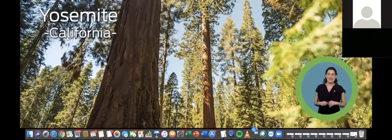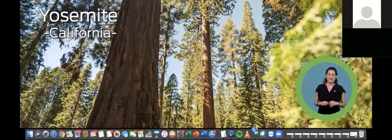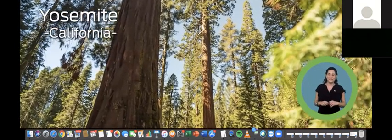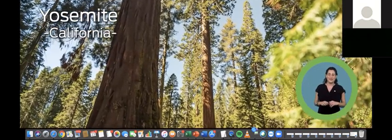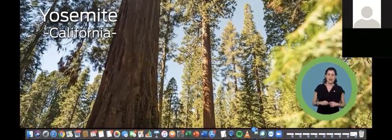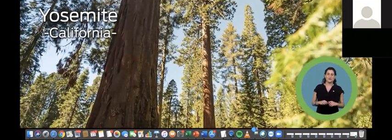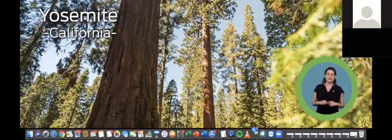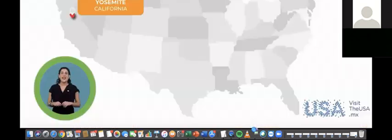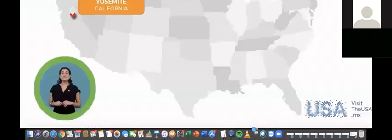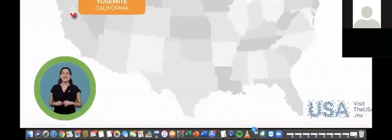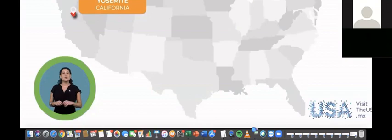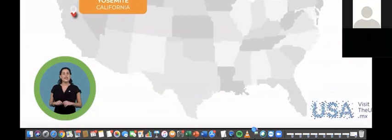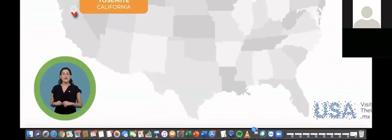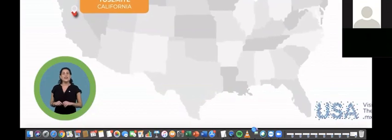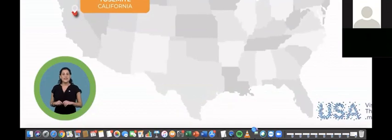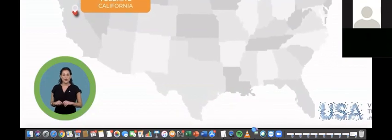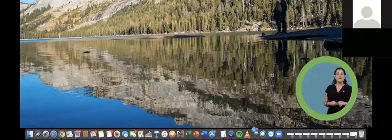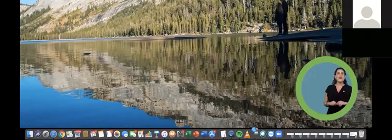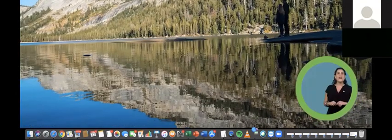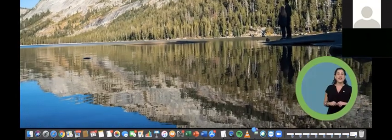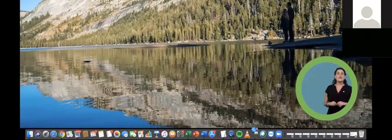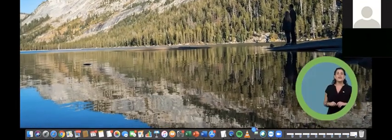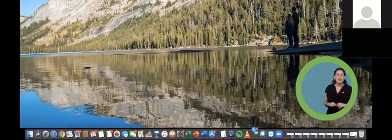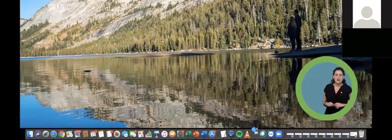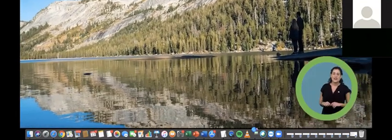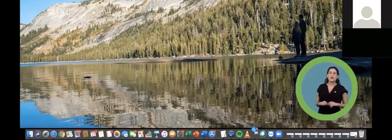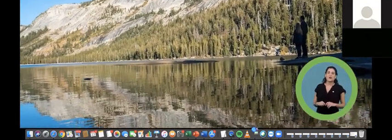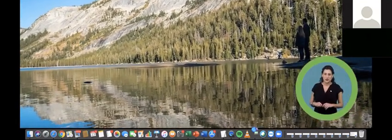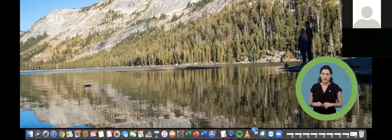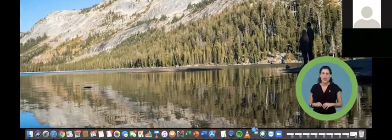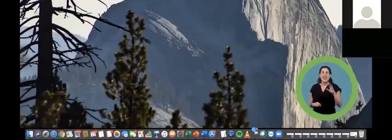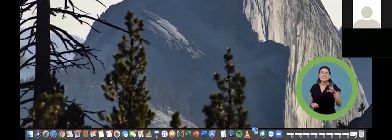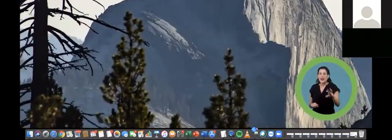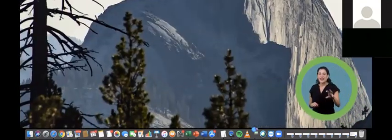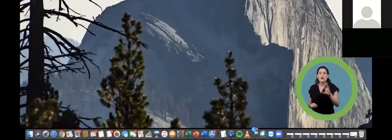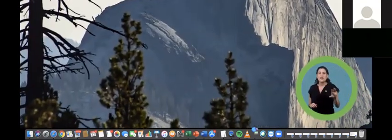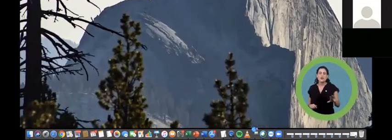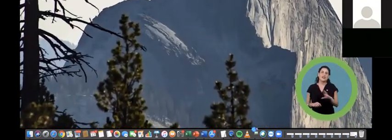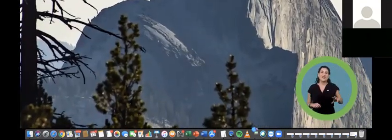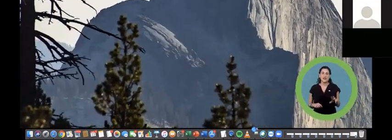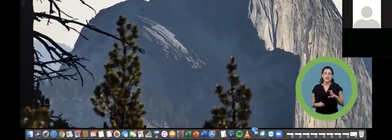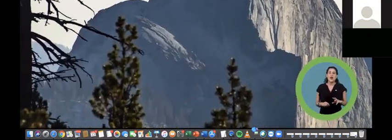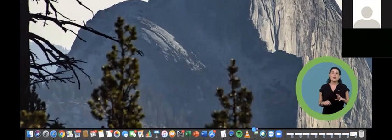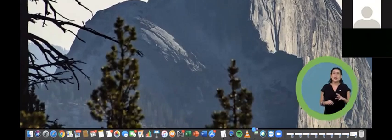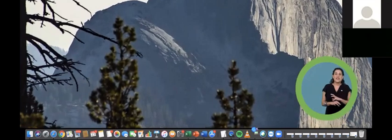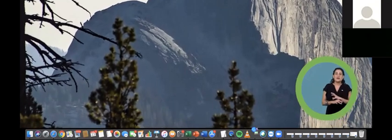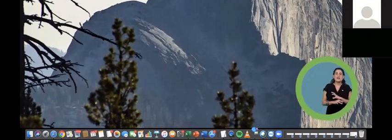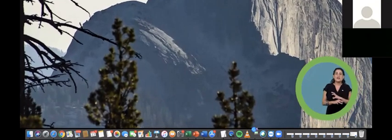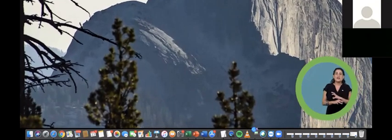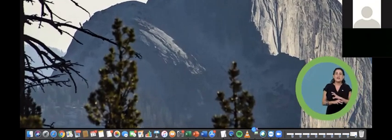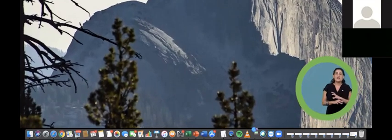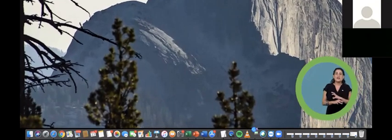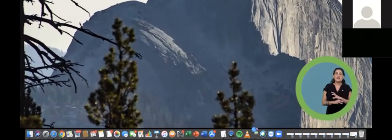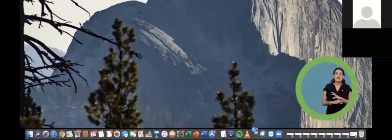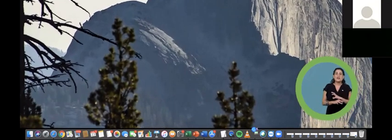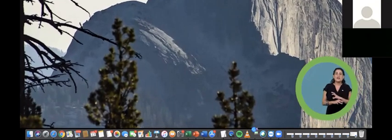parque está muy cerca de la ciudad de San Francisco y fue declarado Patrimonio de la Humanidad por la UNESCO. Este es el parque favorito de los escaladores porque hay